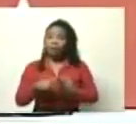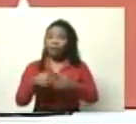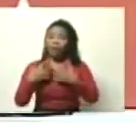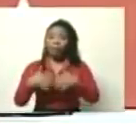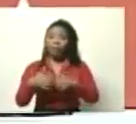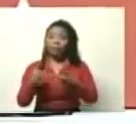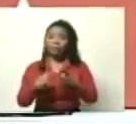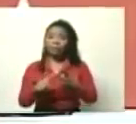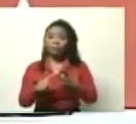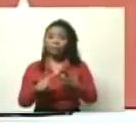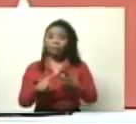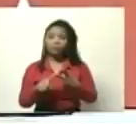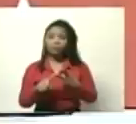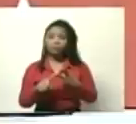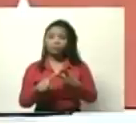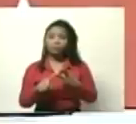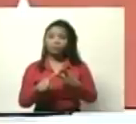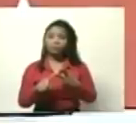empresa?